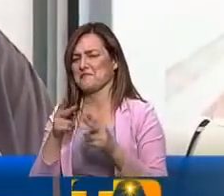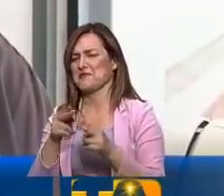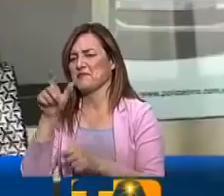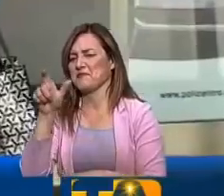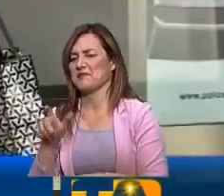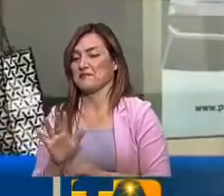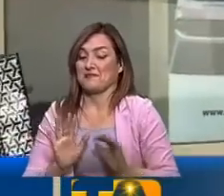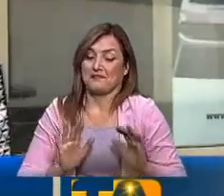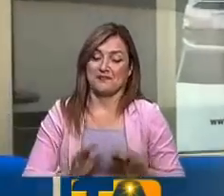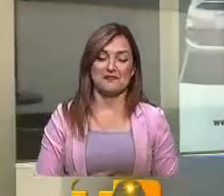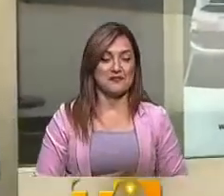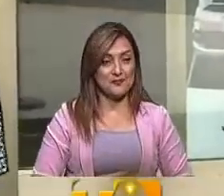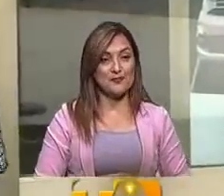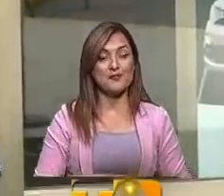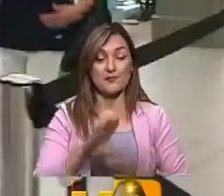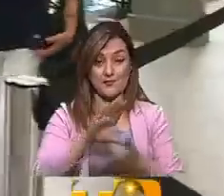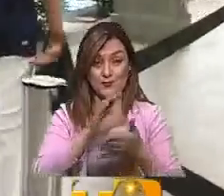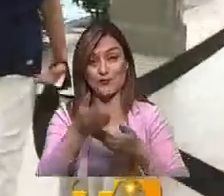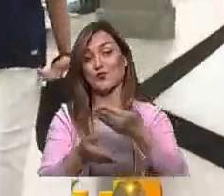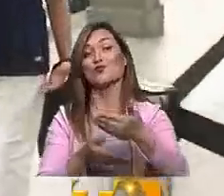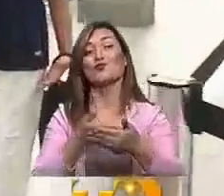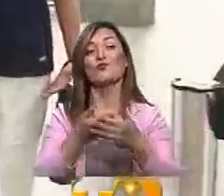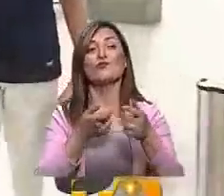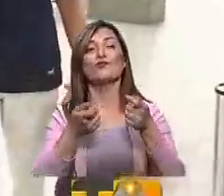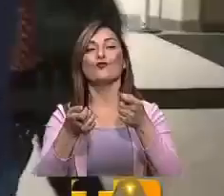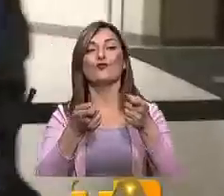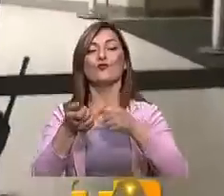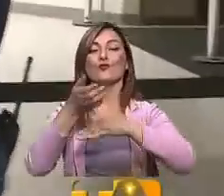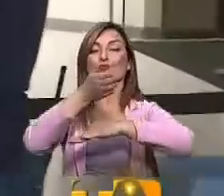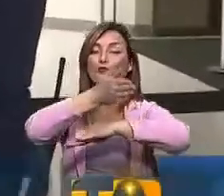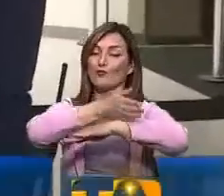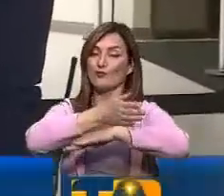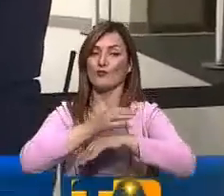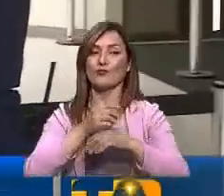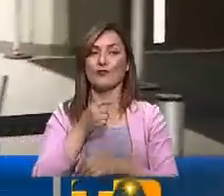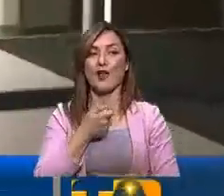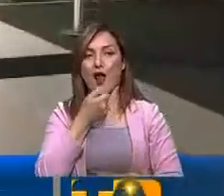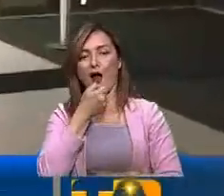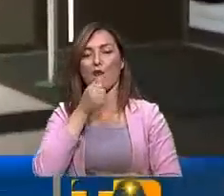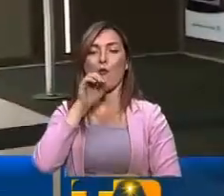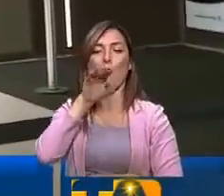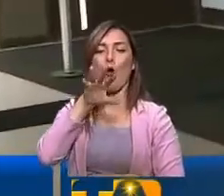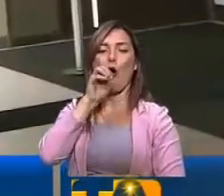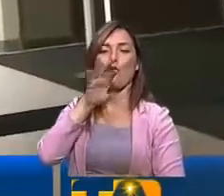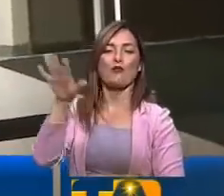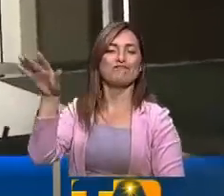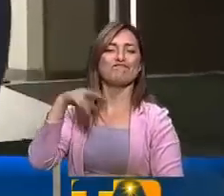en este centro comercial en cambio el control lo anticipan y por altavoz